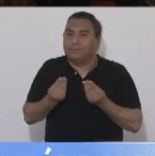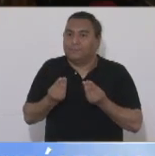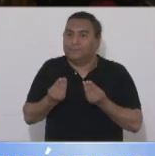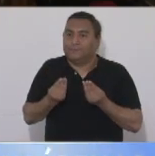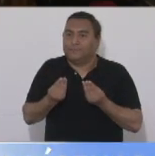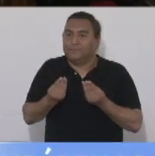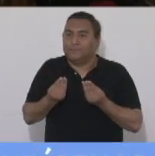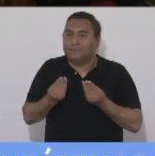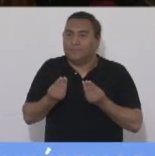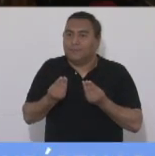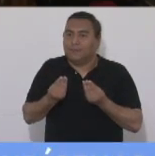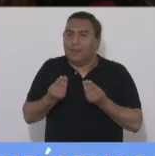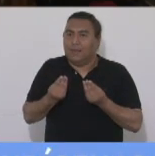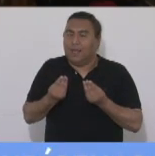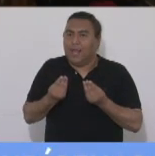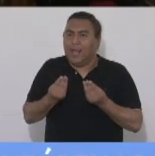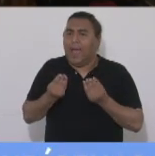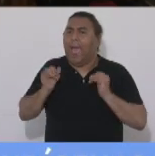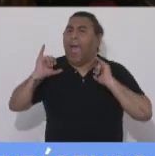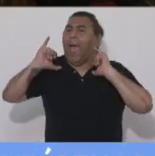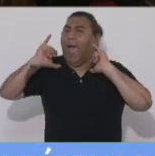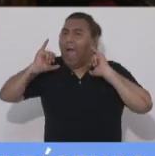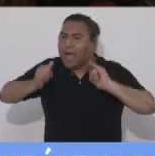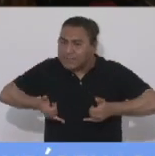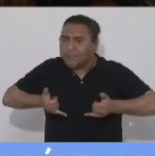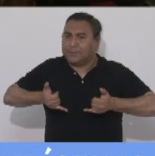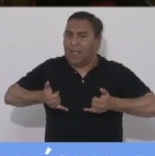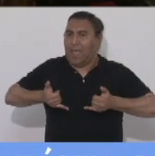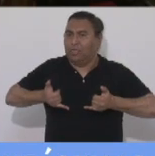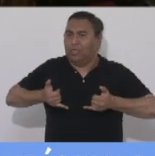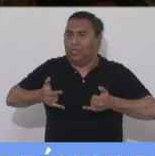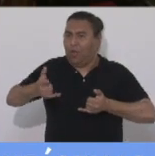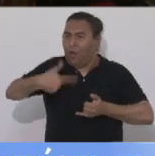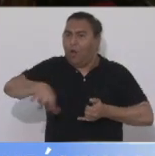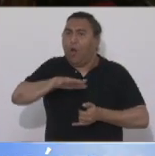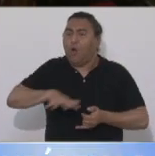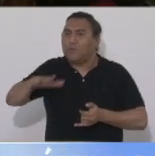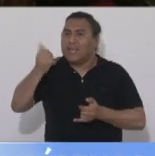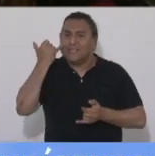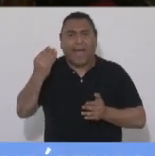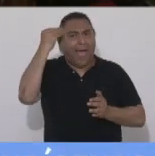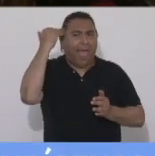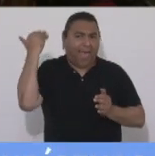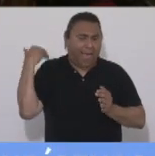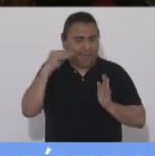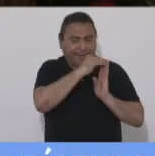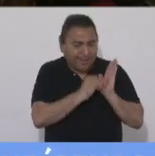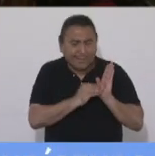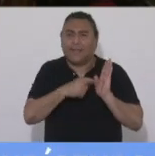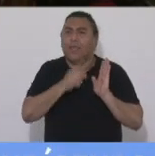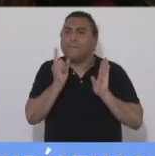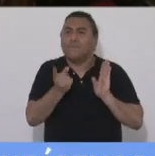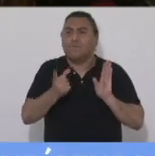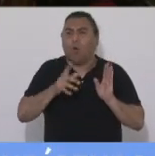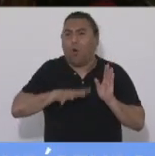aquellas comunidades que se registraron en las distintas instituciones y organismos que existen en las